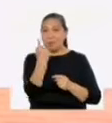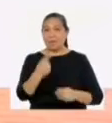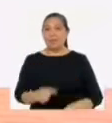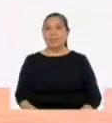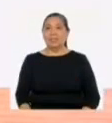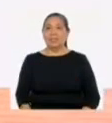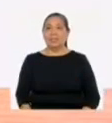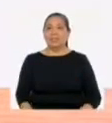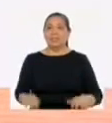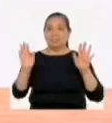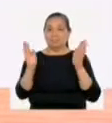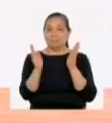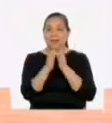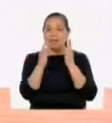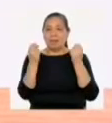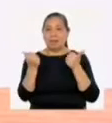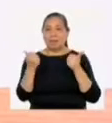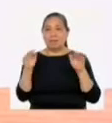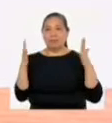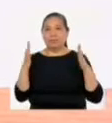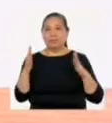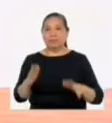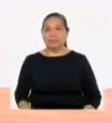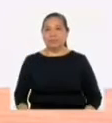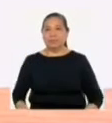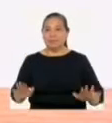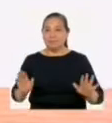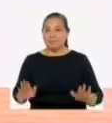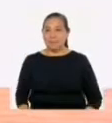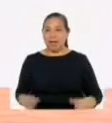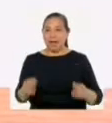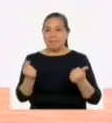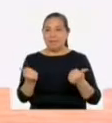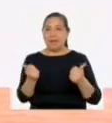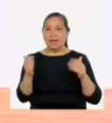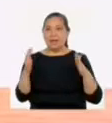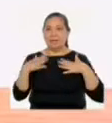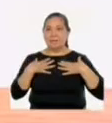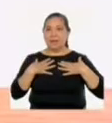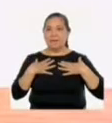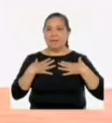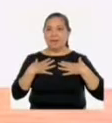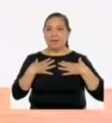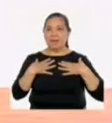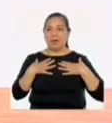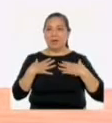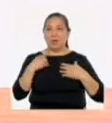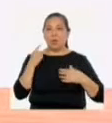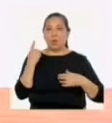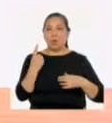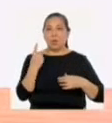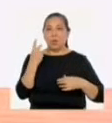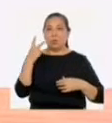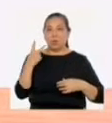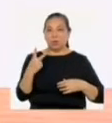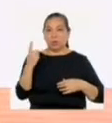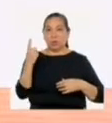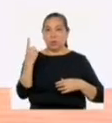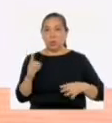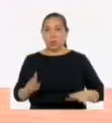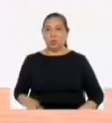Primero, palmas, palmas, palmas, palmas. Contamos 1,